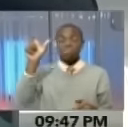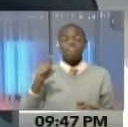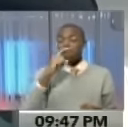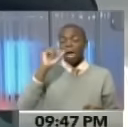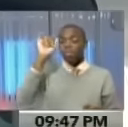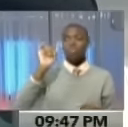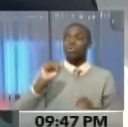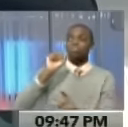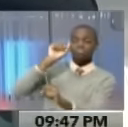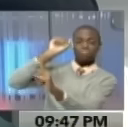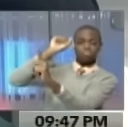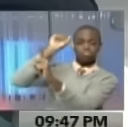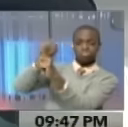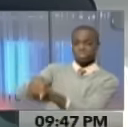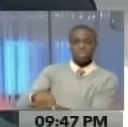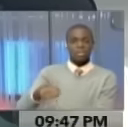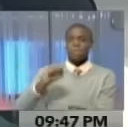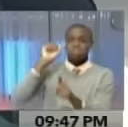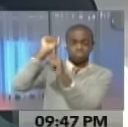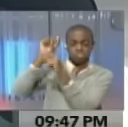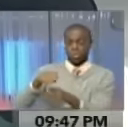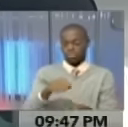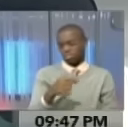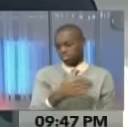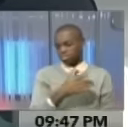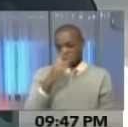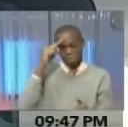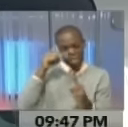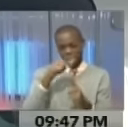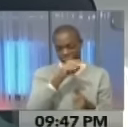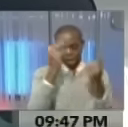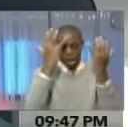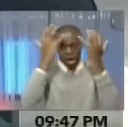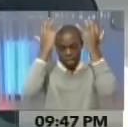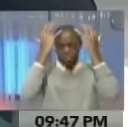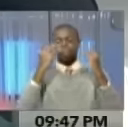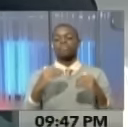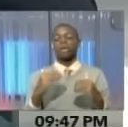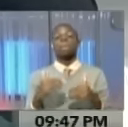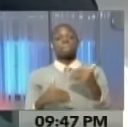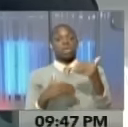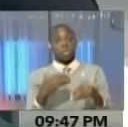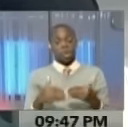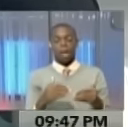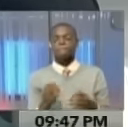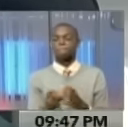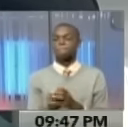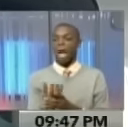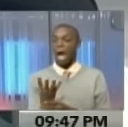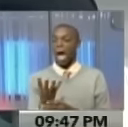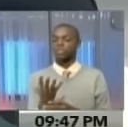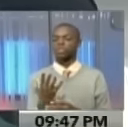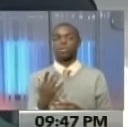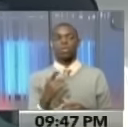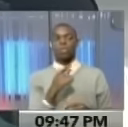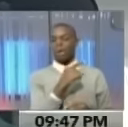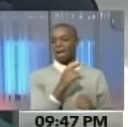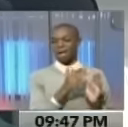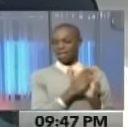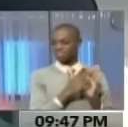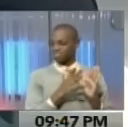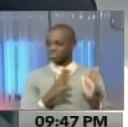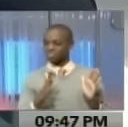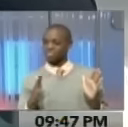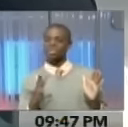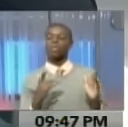tenía no tenía ninguna otra vuelta atrás lo que ocurre en el mes de Mayo es que ya empiezan a notar que el periodo que se había dado Ramos alup tendía